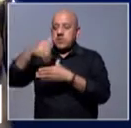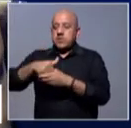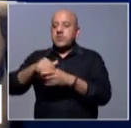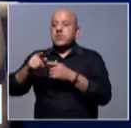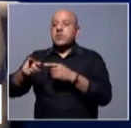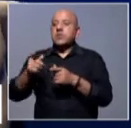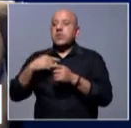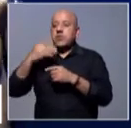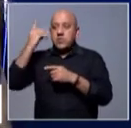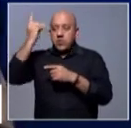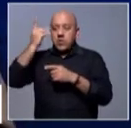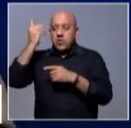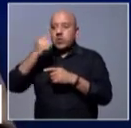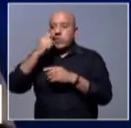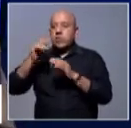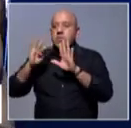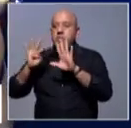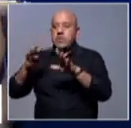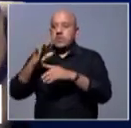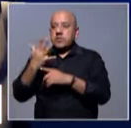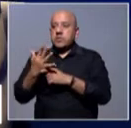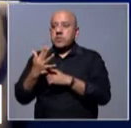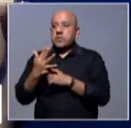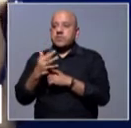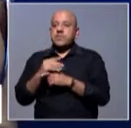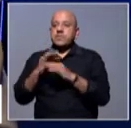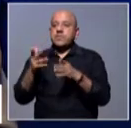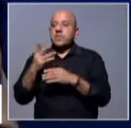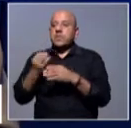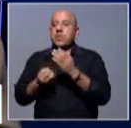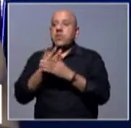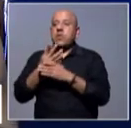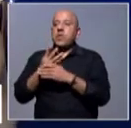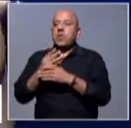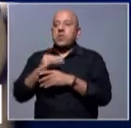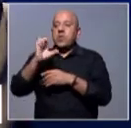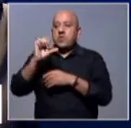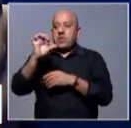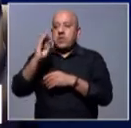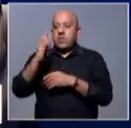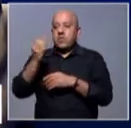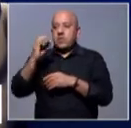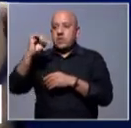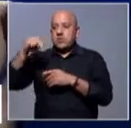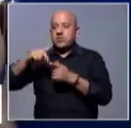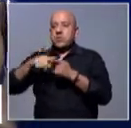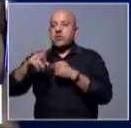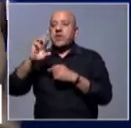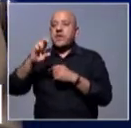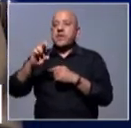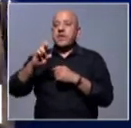electo diputado ingresé en el año 95 a la cámara de diputados por el nuevo espacio en la versión con el liderazgo de rafael